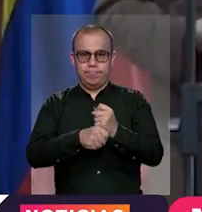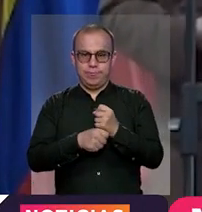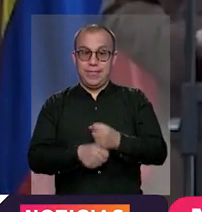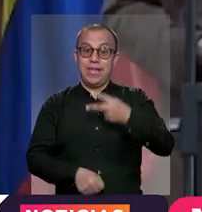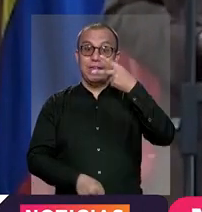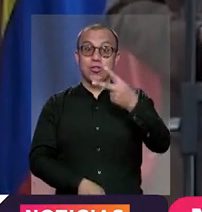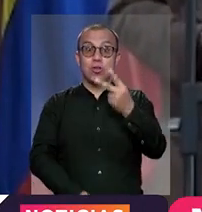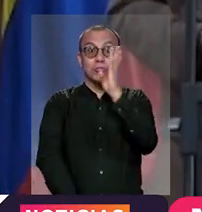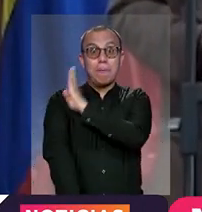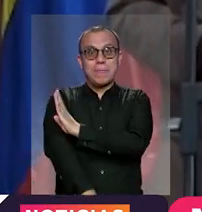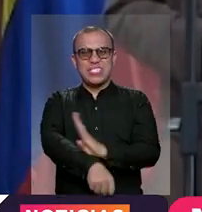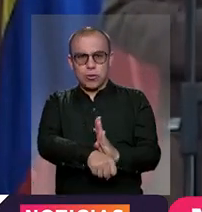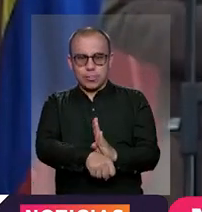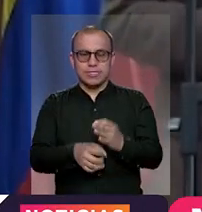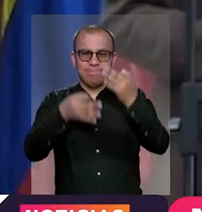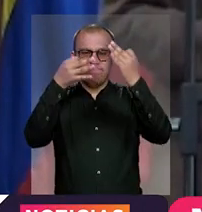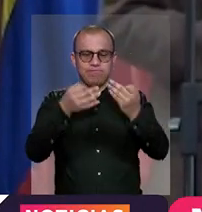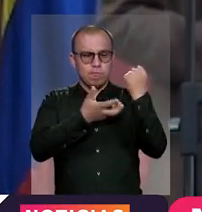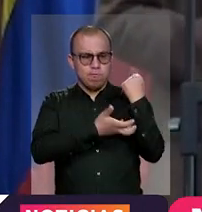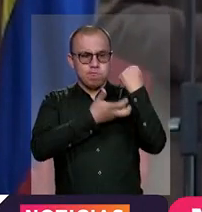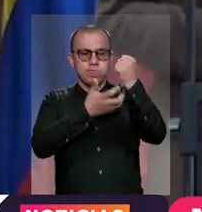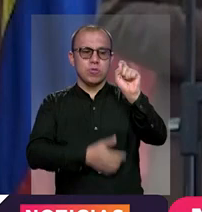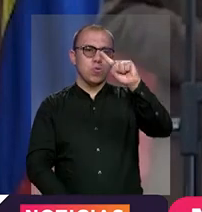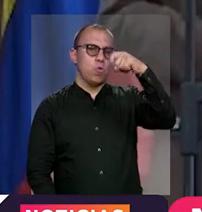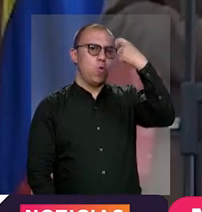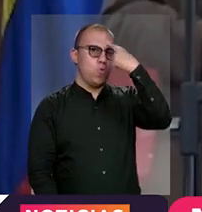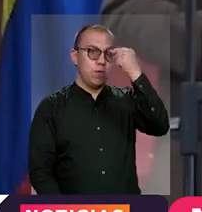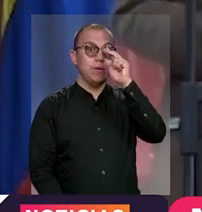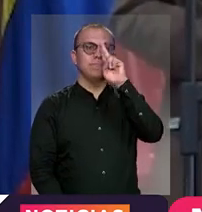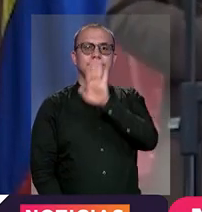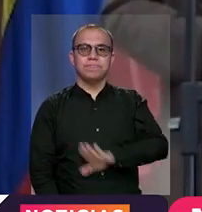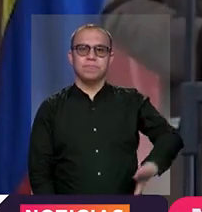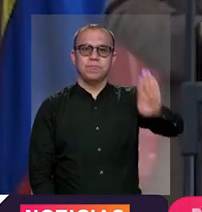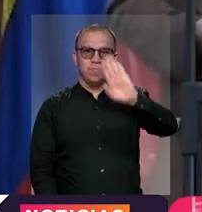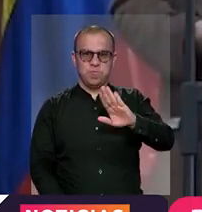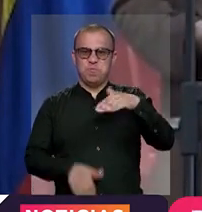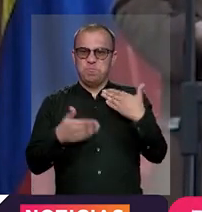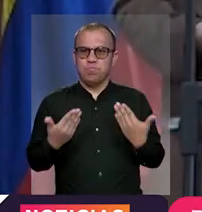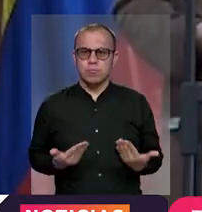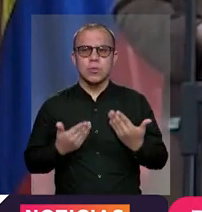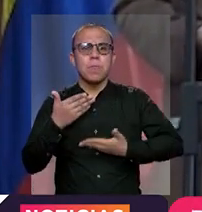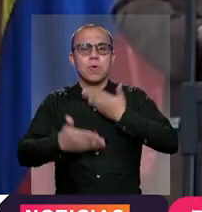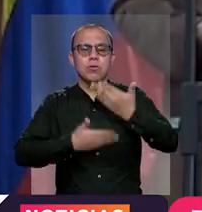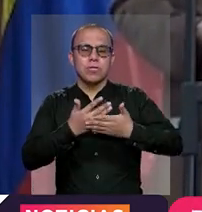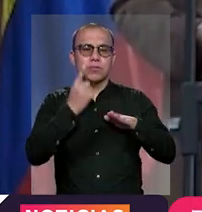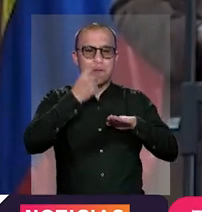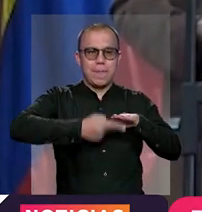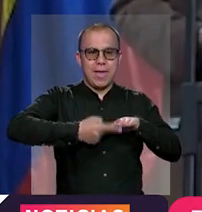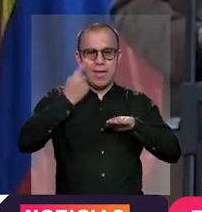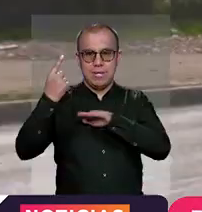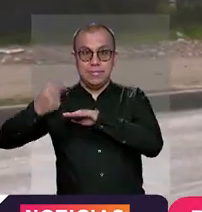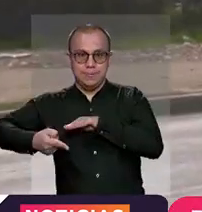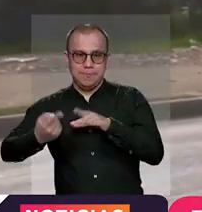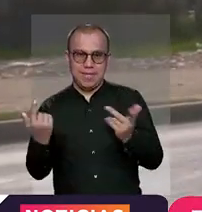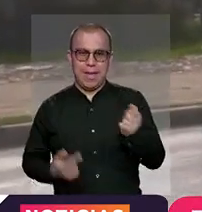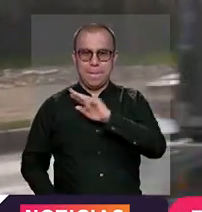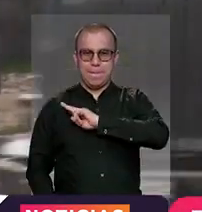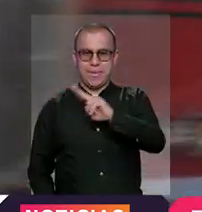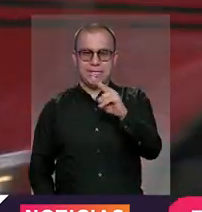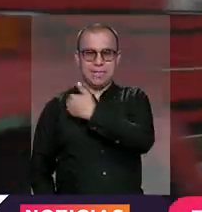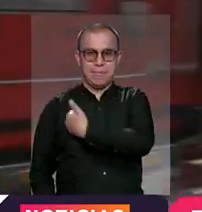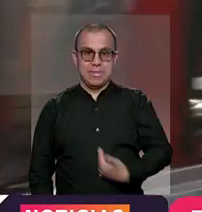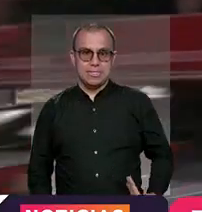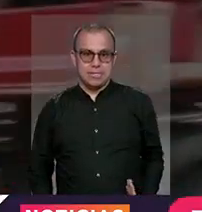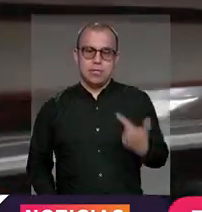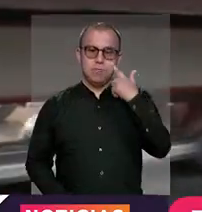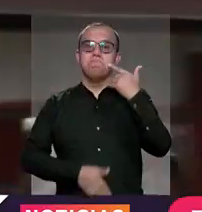2 billones de pesos del gobierno nacional a través de peajes. La vicepresidenta de la República